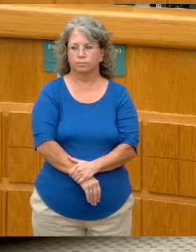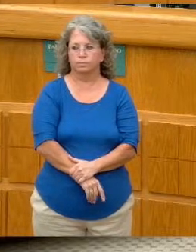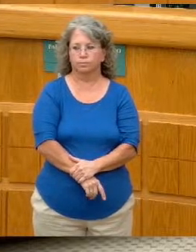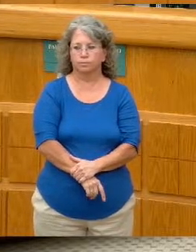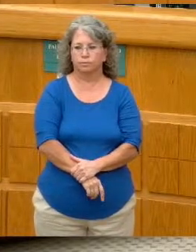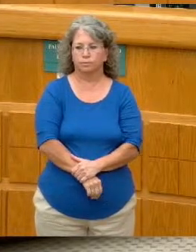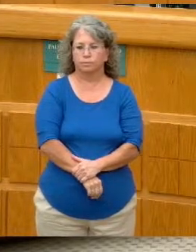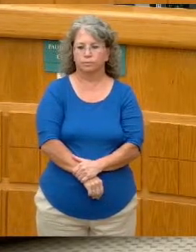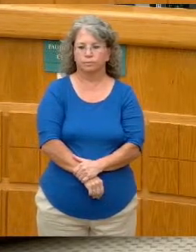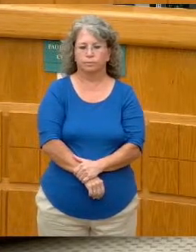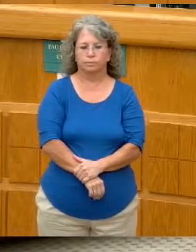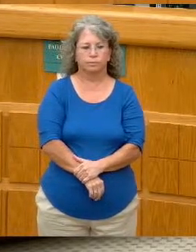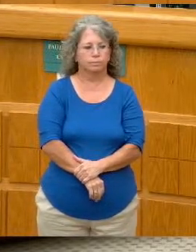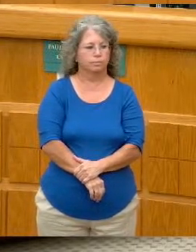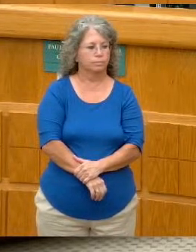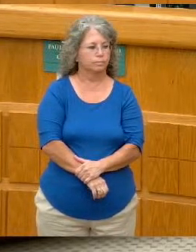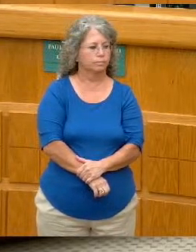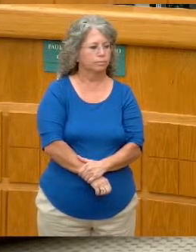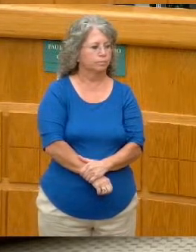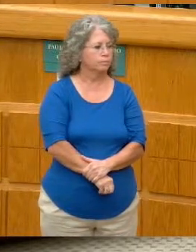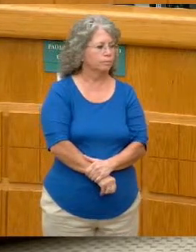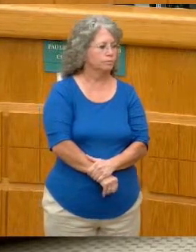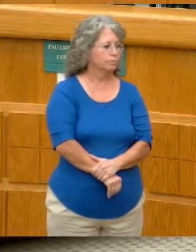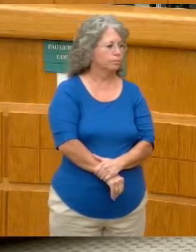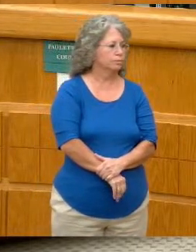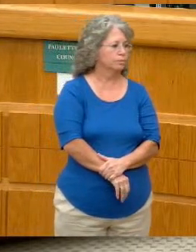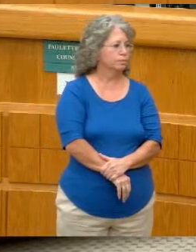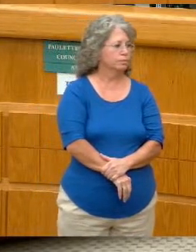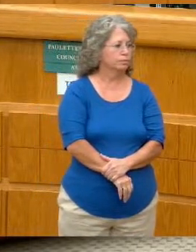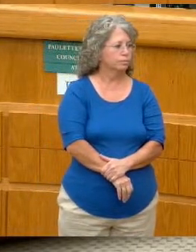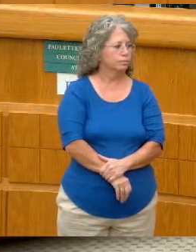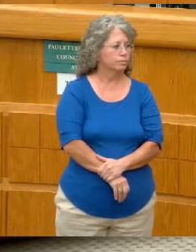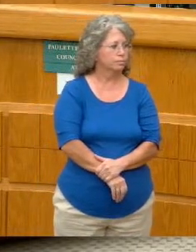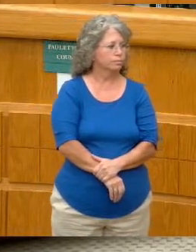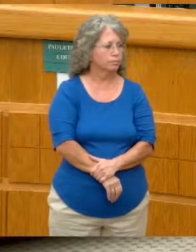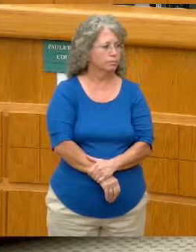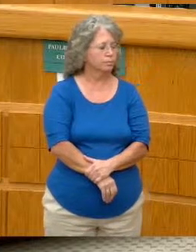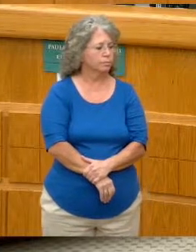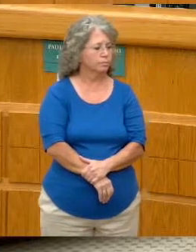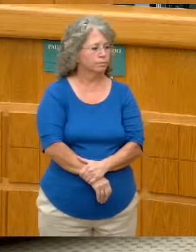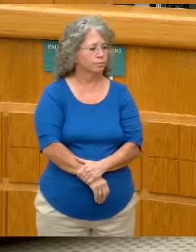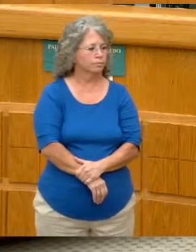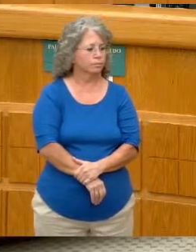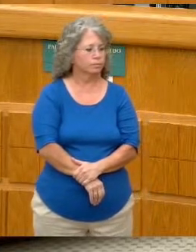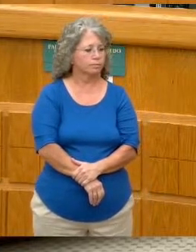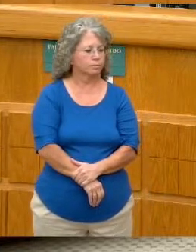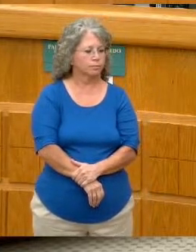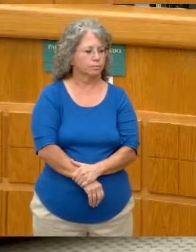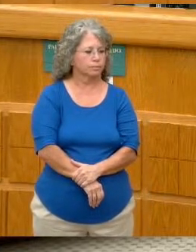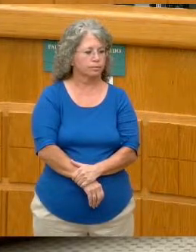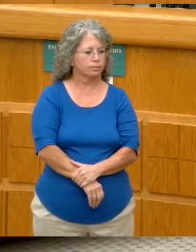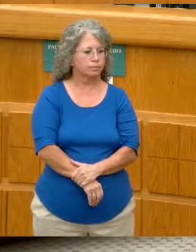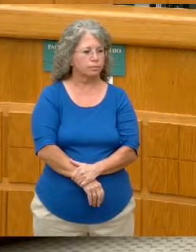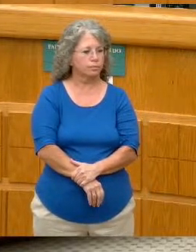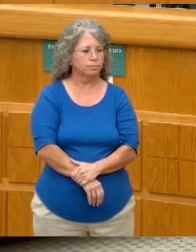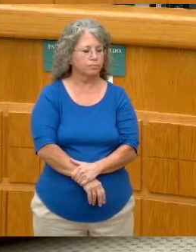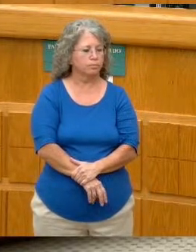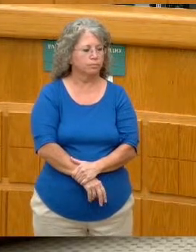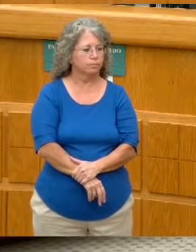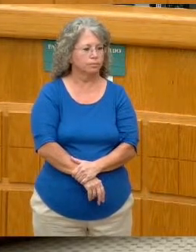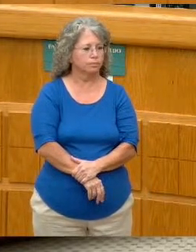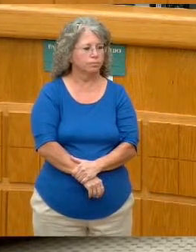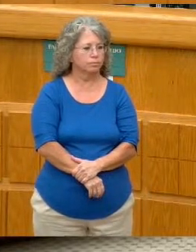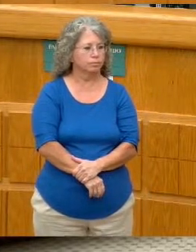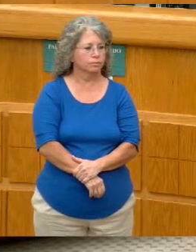Y eso puede ocurrir al seguir con unas simples medidas sanitarias. Use su cubrebocas cuando esté en público, continúe practicando el